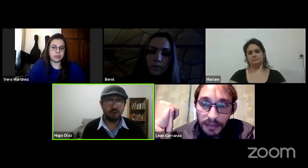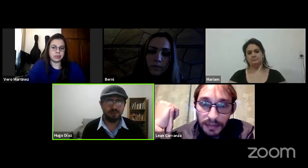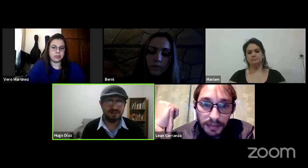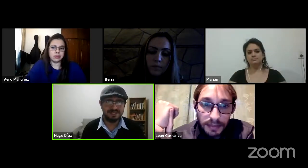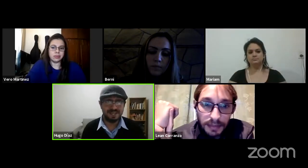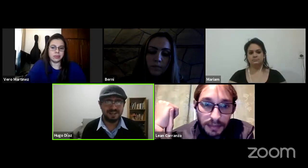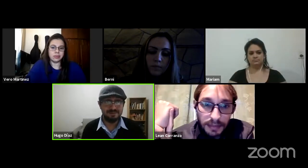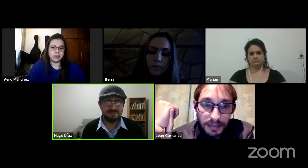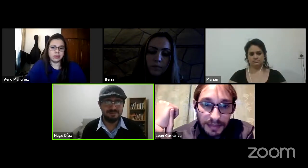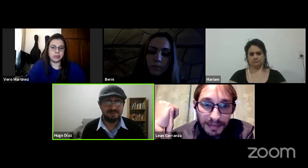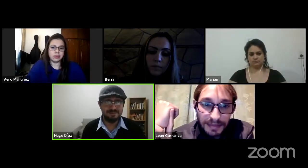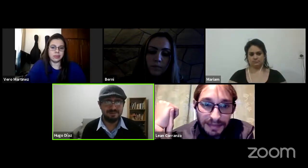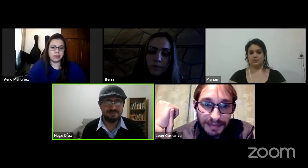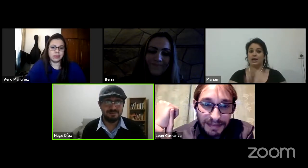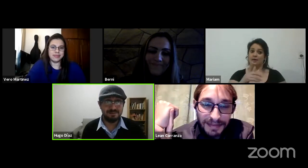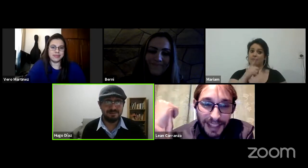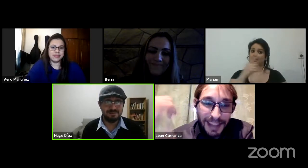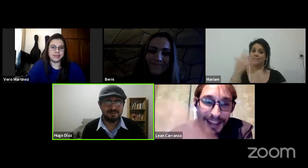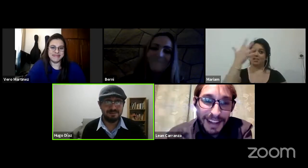tercera